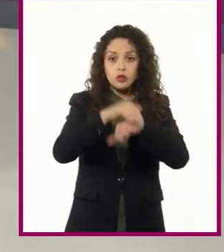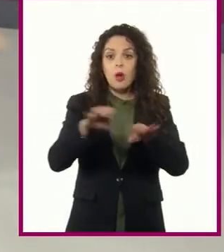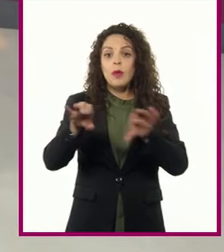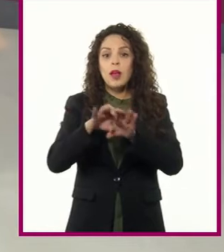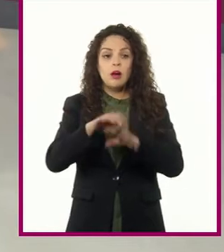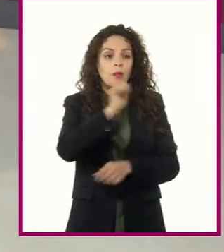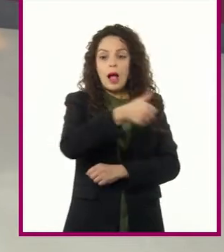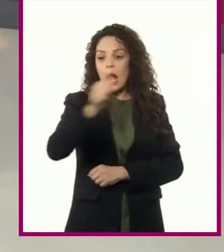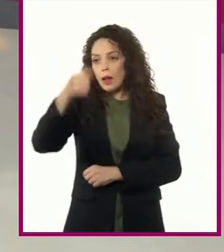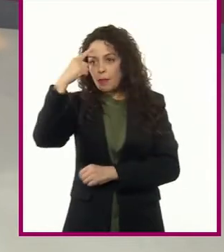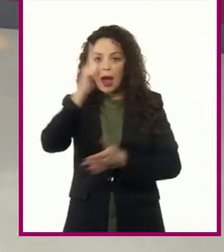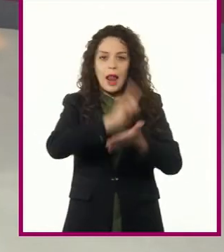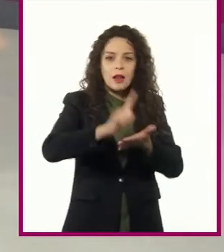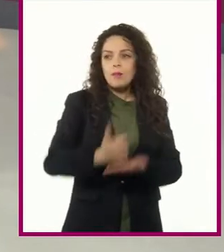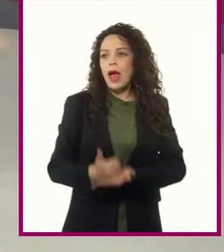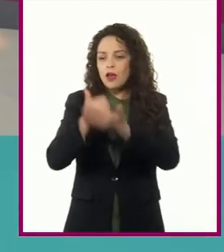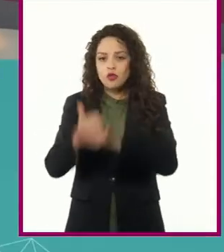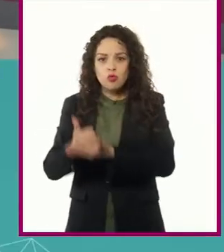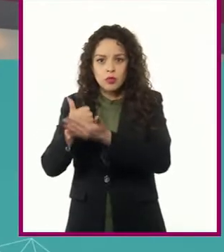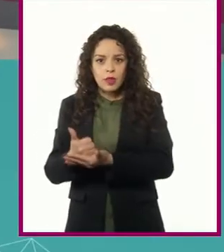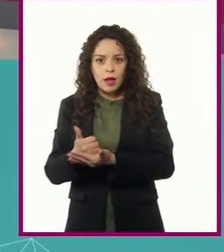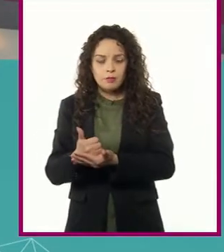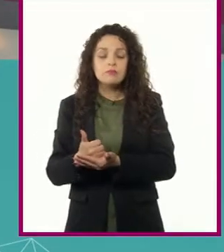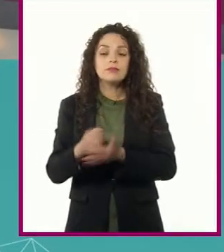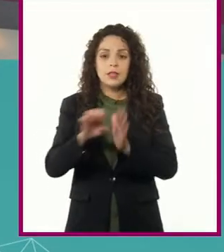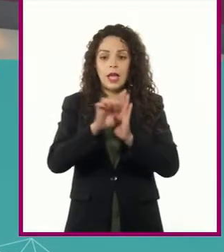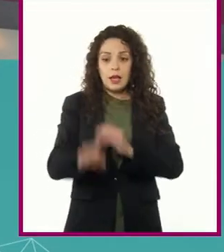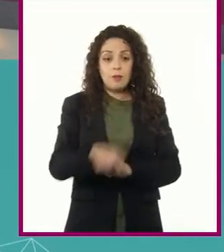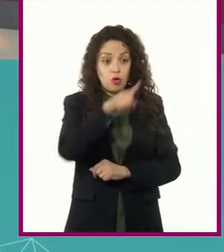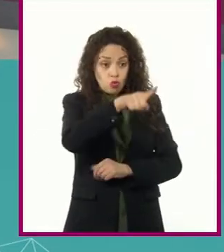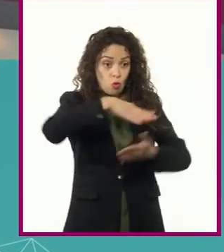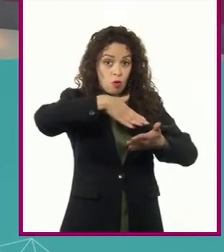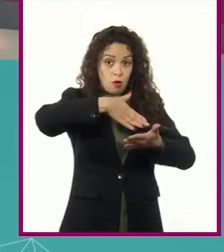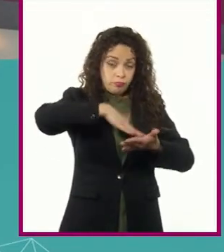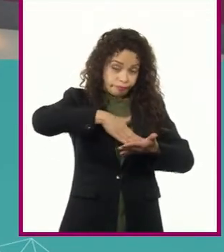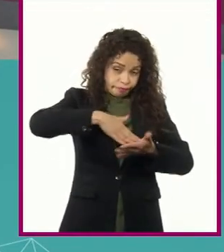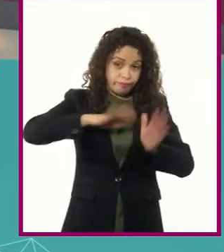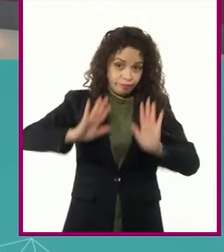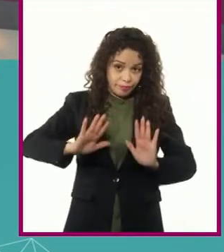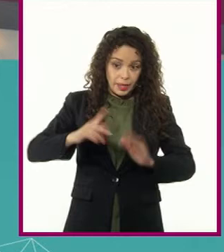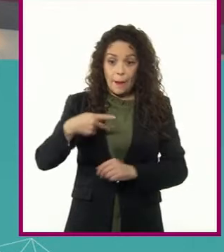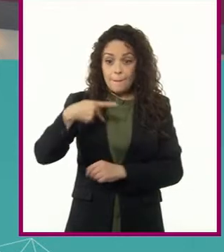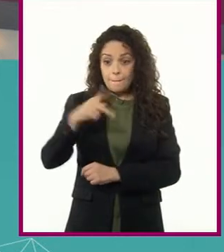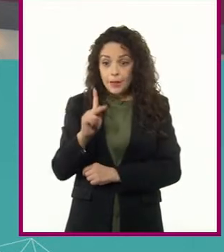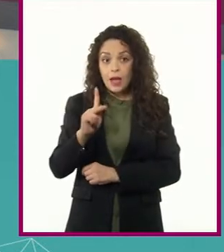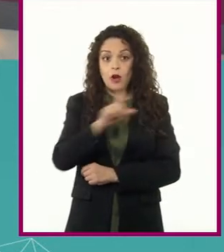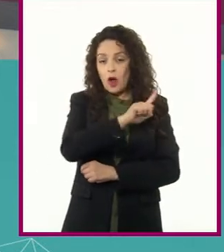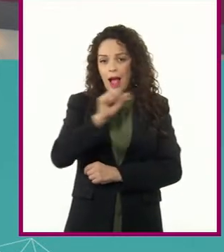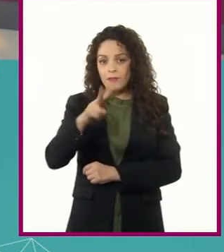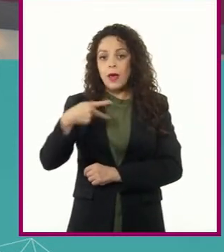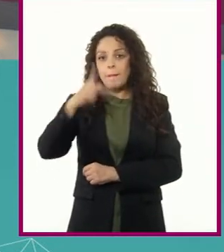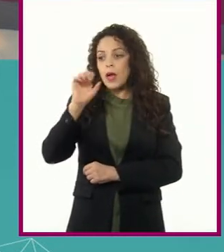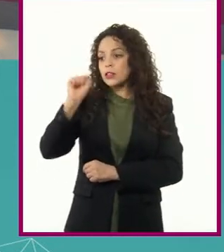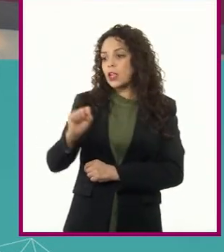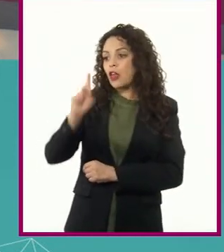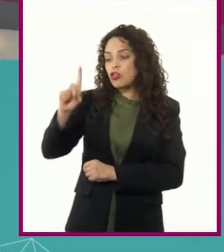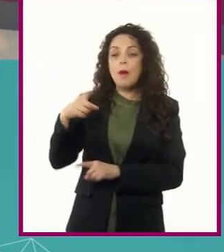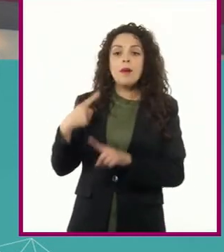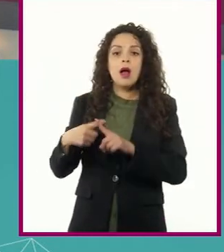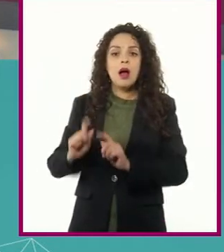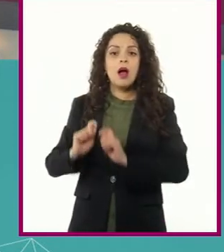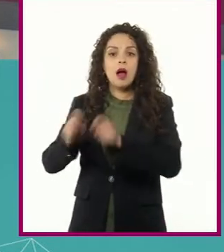doméstico es dosificar los quehaceres. Quizá te toque lavar los trastes entre semana, pero el fin de semana puede tocarle esa